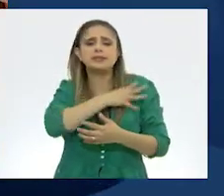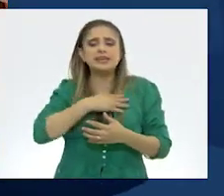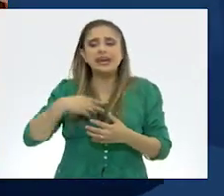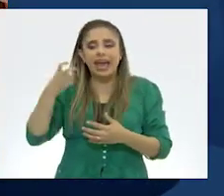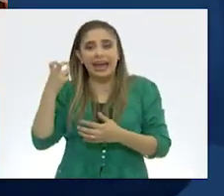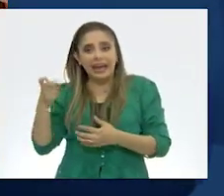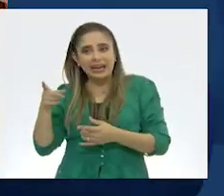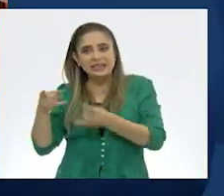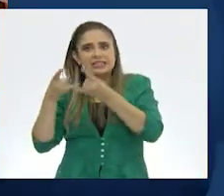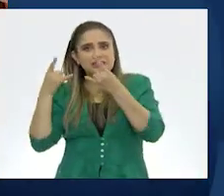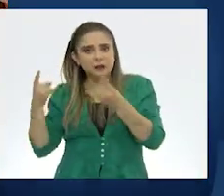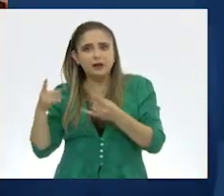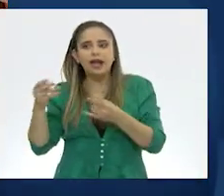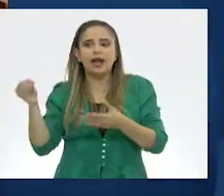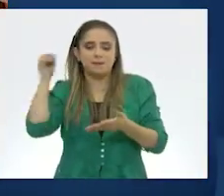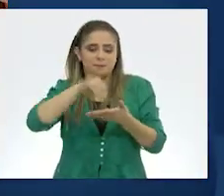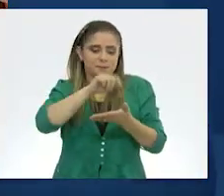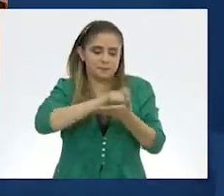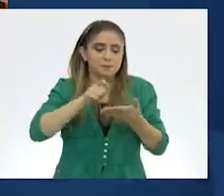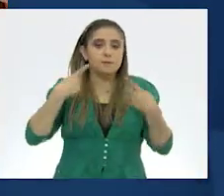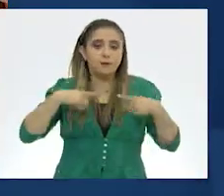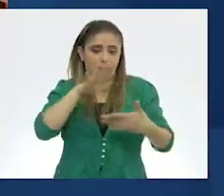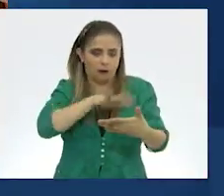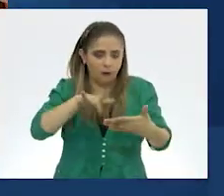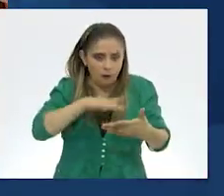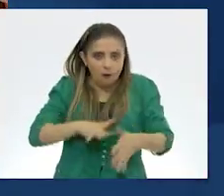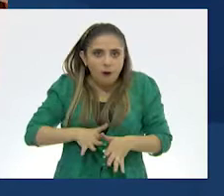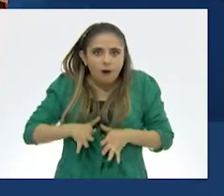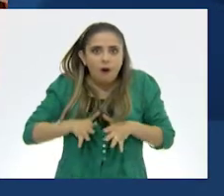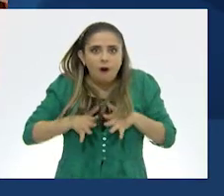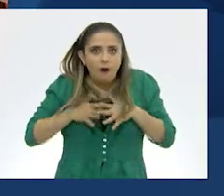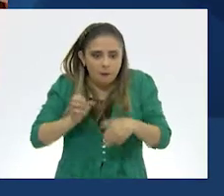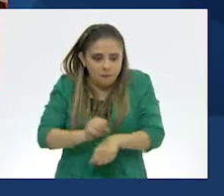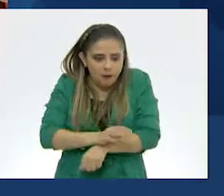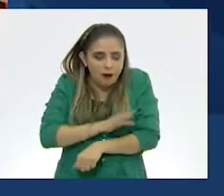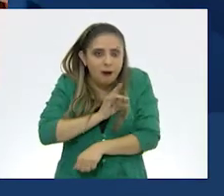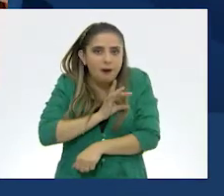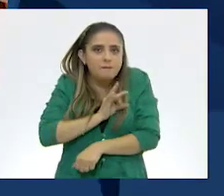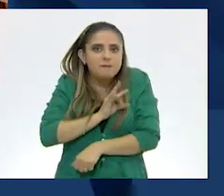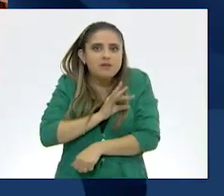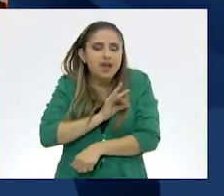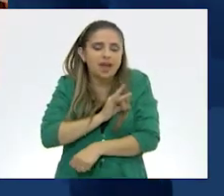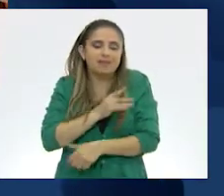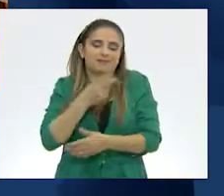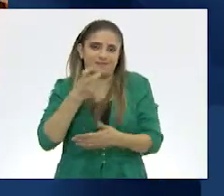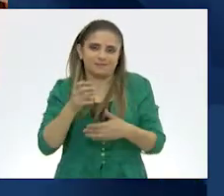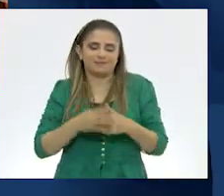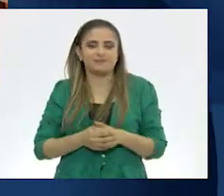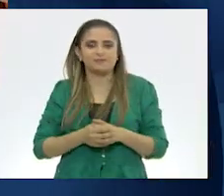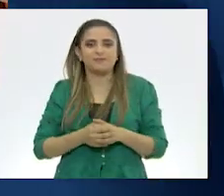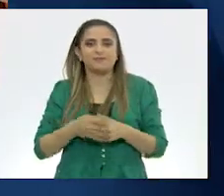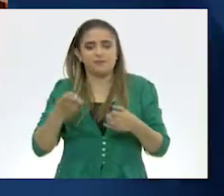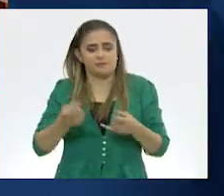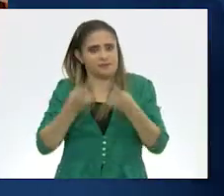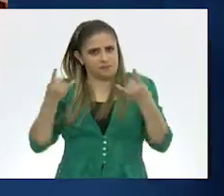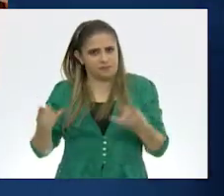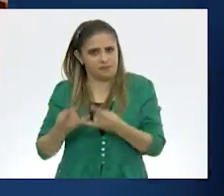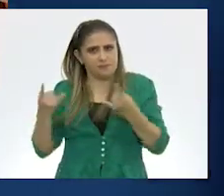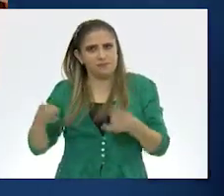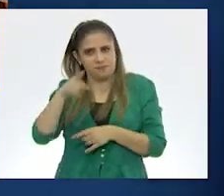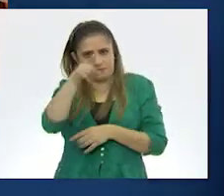carga de misterio y de terror. Cuentos que te pueden